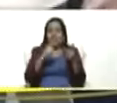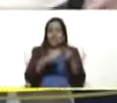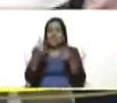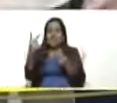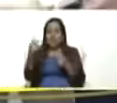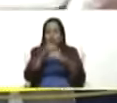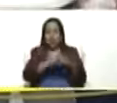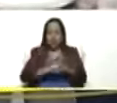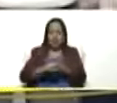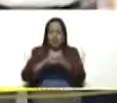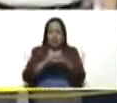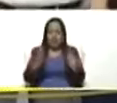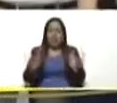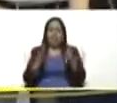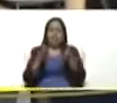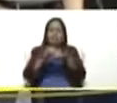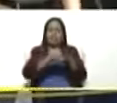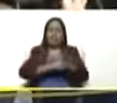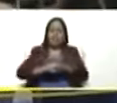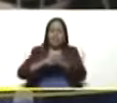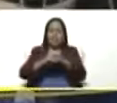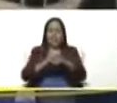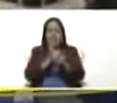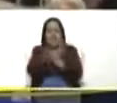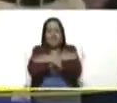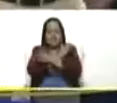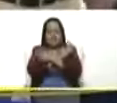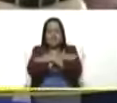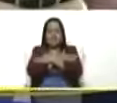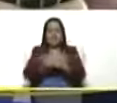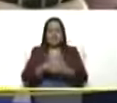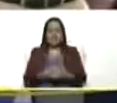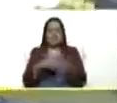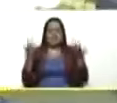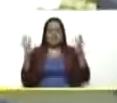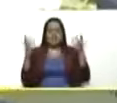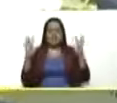Trujillo. Ganador Trujillo, felicidades.